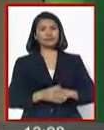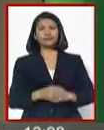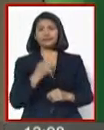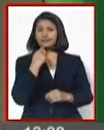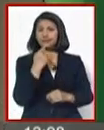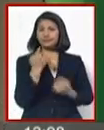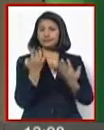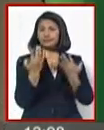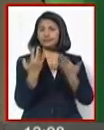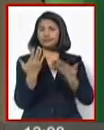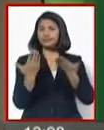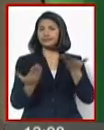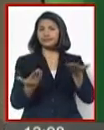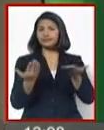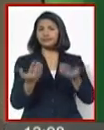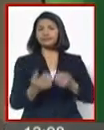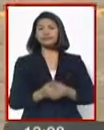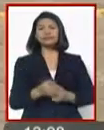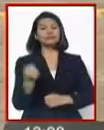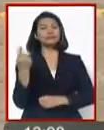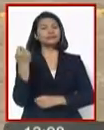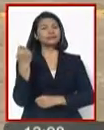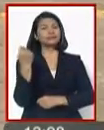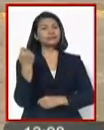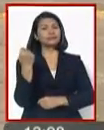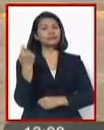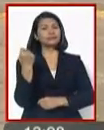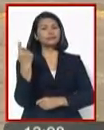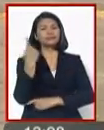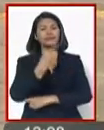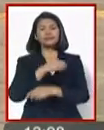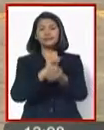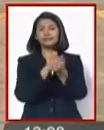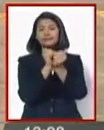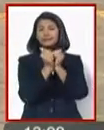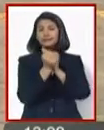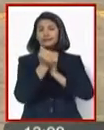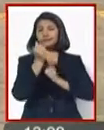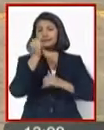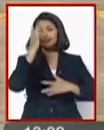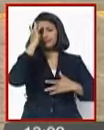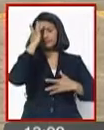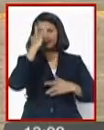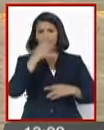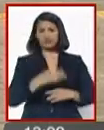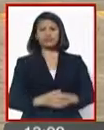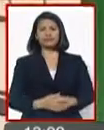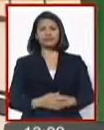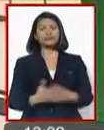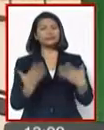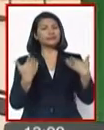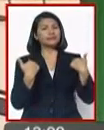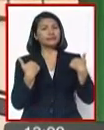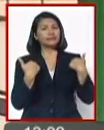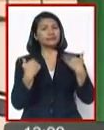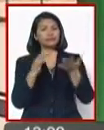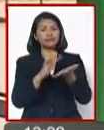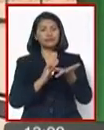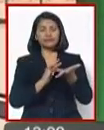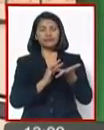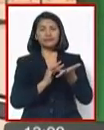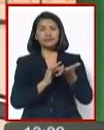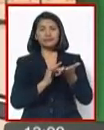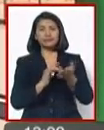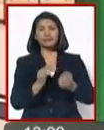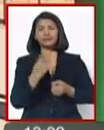Estamos a los casi 10 o 11 días de evolución de la enfermedad. Está recibiendo obviamente el tratamiento, está